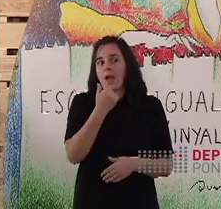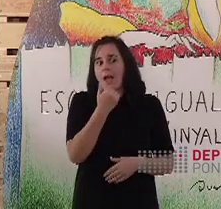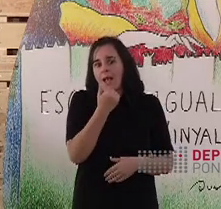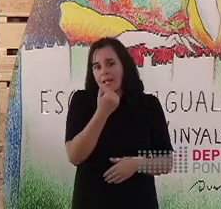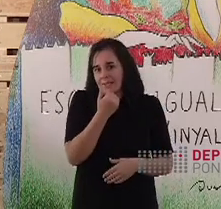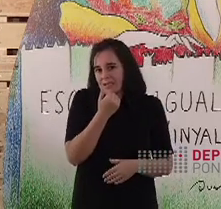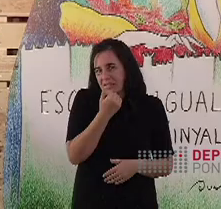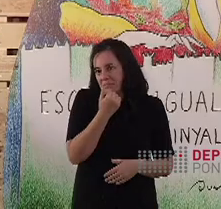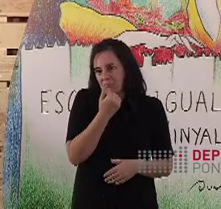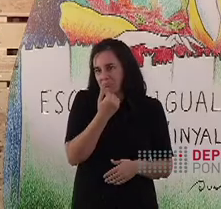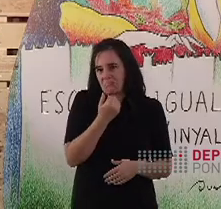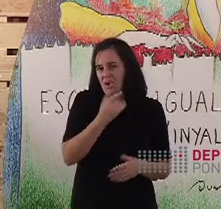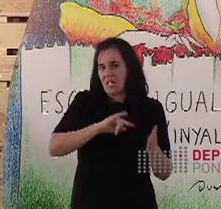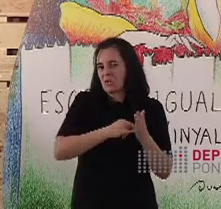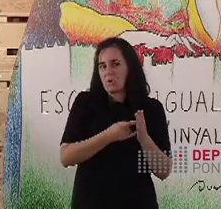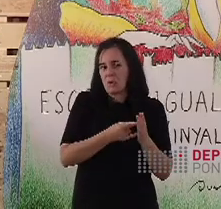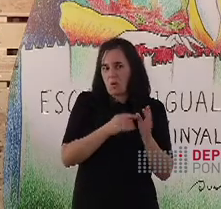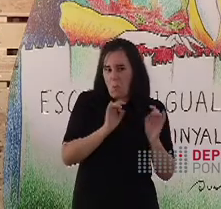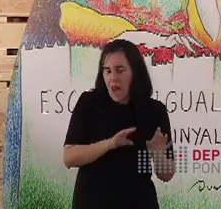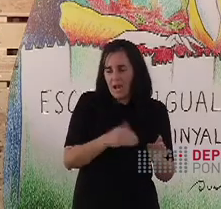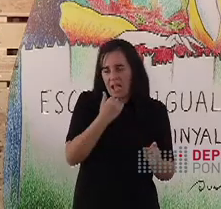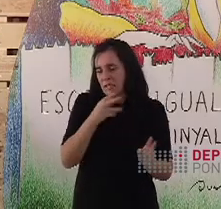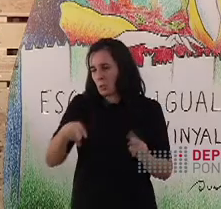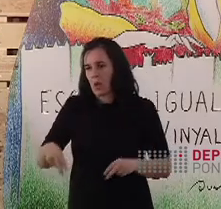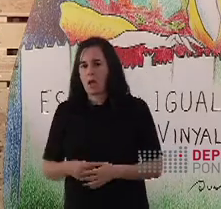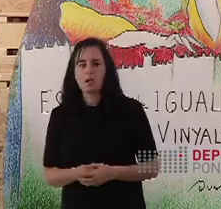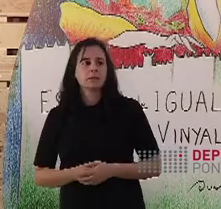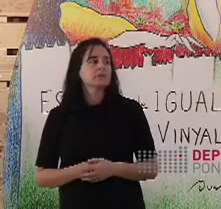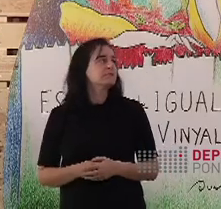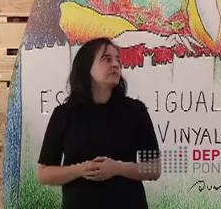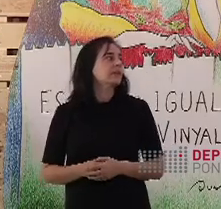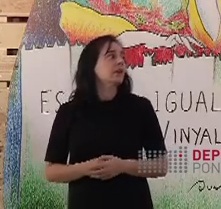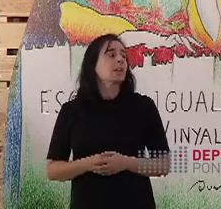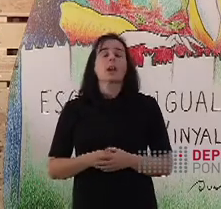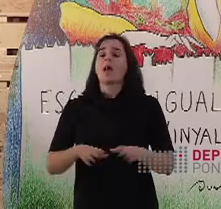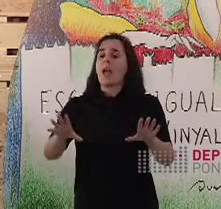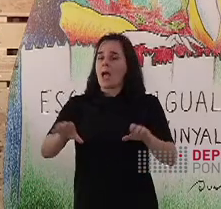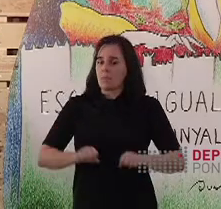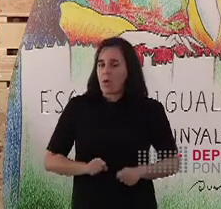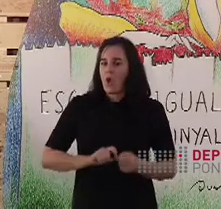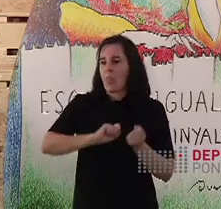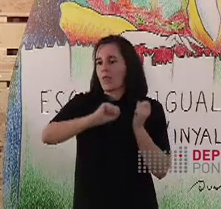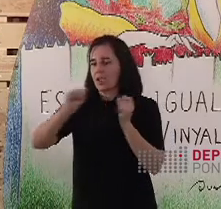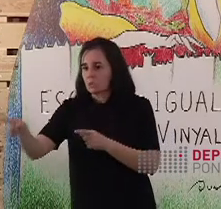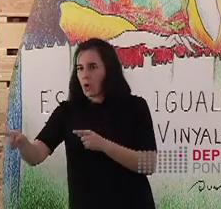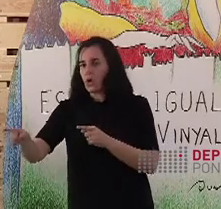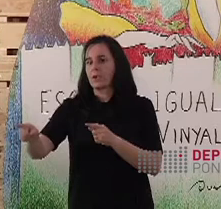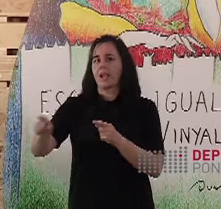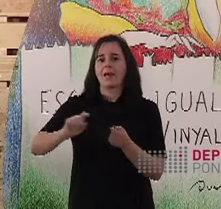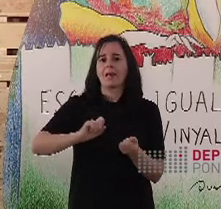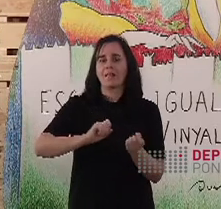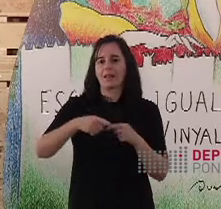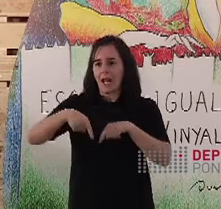sempre non é así, Ben, a captación, o transporte, o traslado, a acollida ou a recepción de